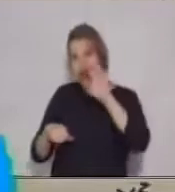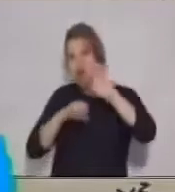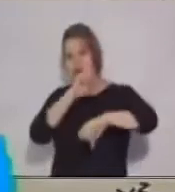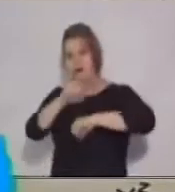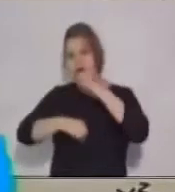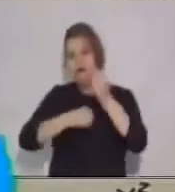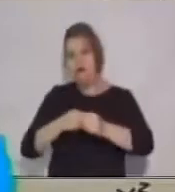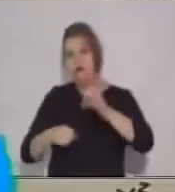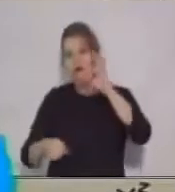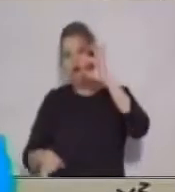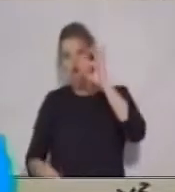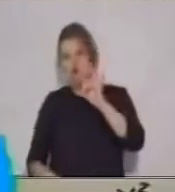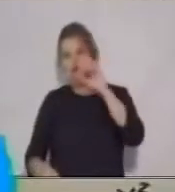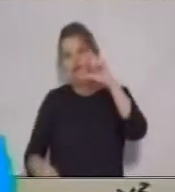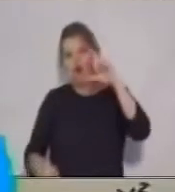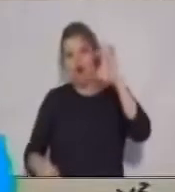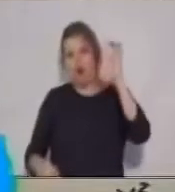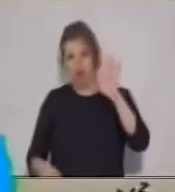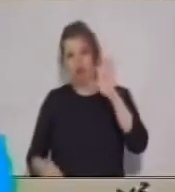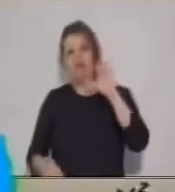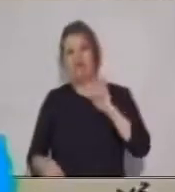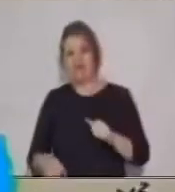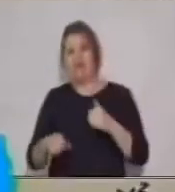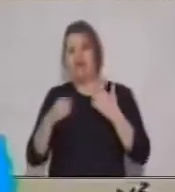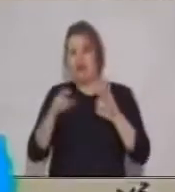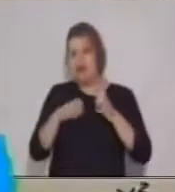es nuestro eje focal.